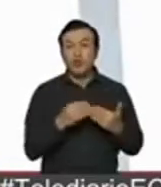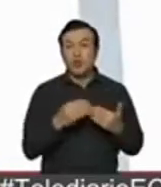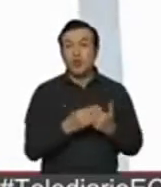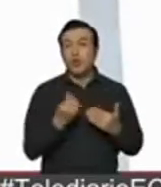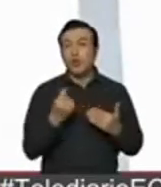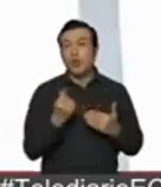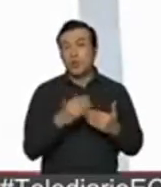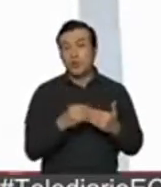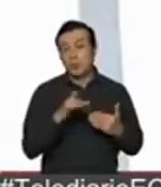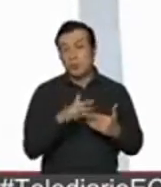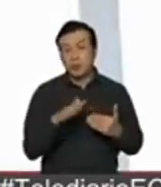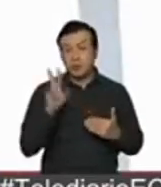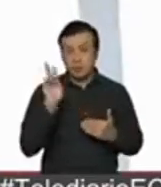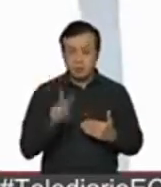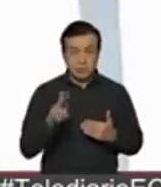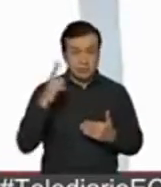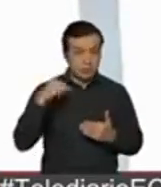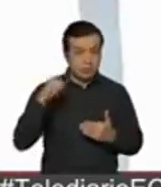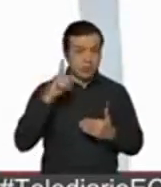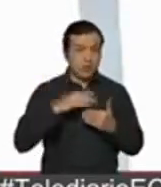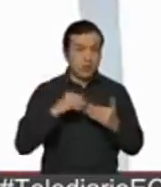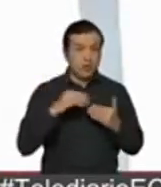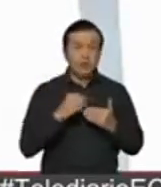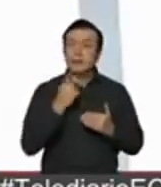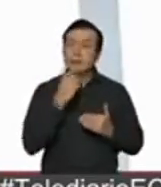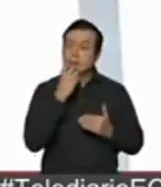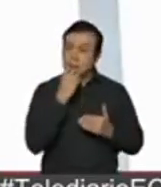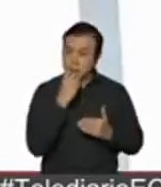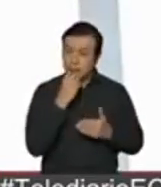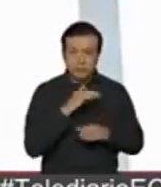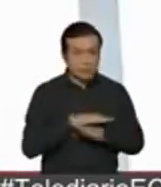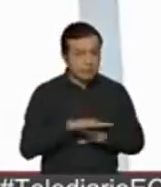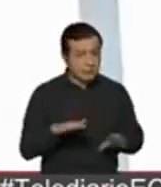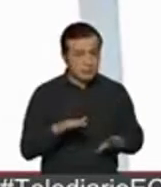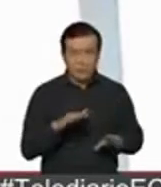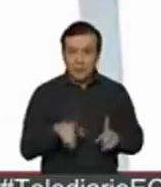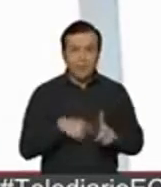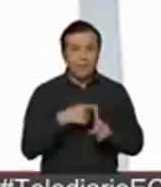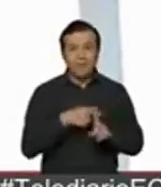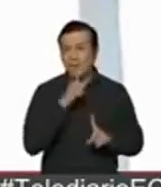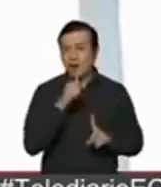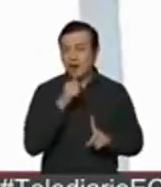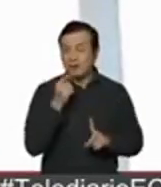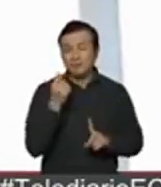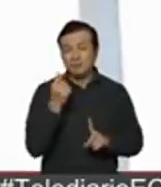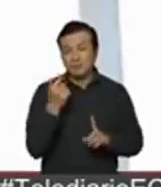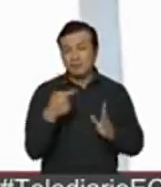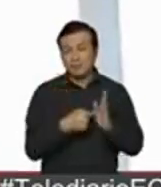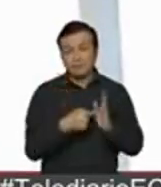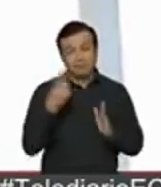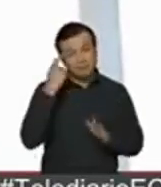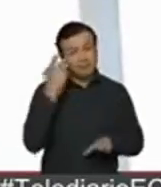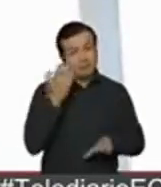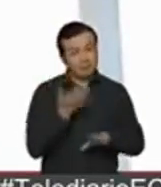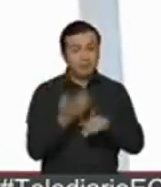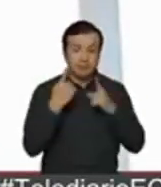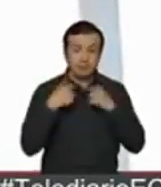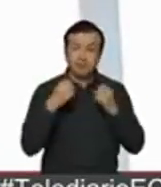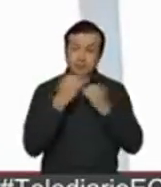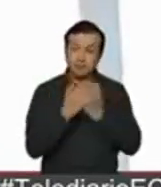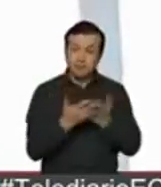ahorro cercano a 2.000 millones de dólares, que no sería suficiente para cerrar la brecha fiscal. Y por eso es que yo insisto en